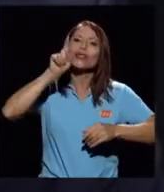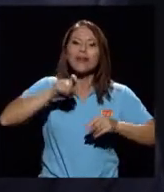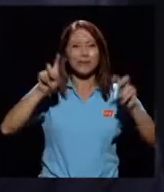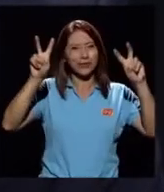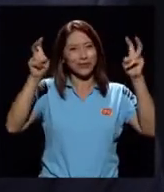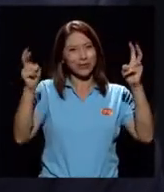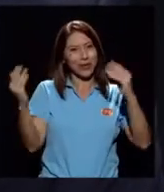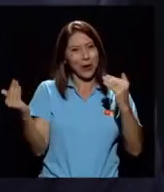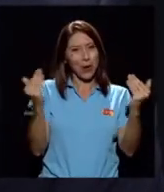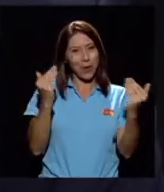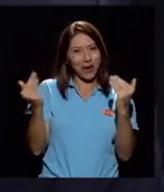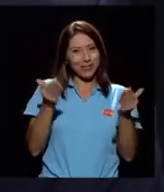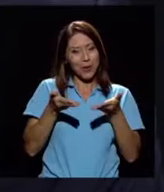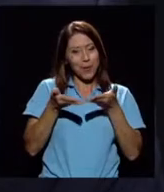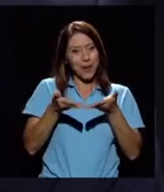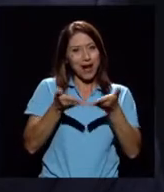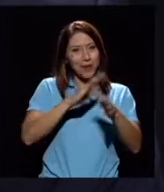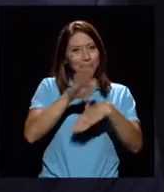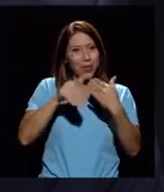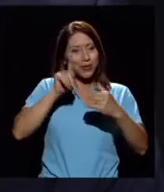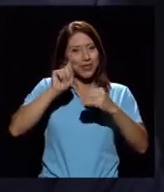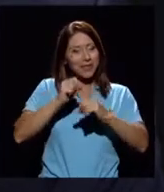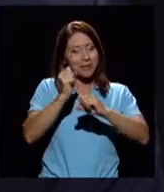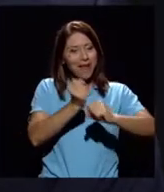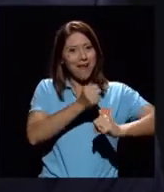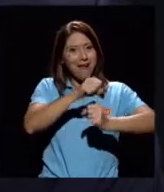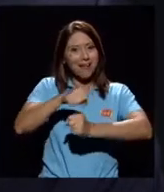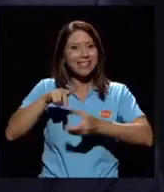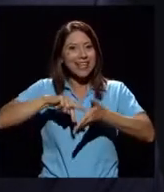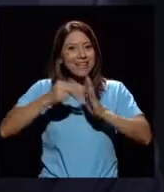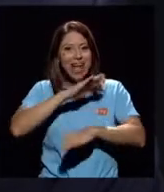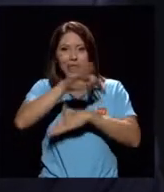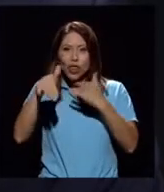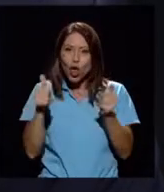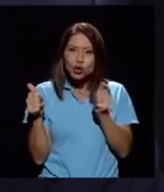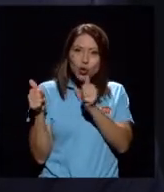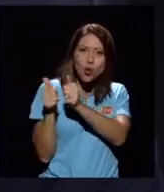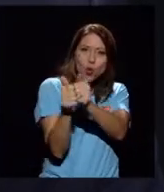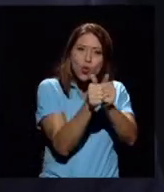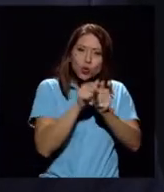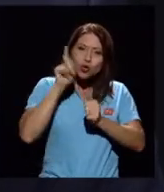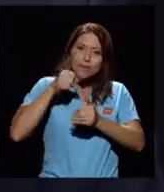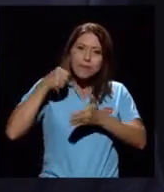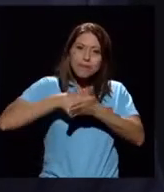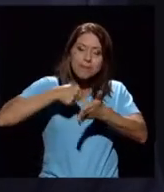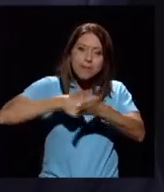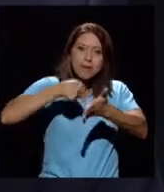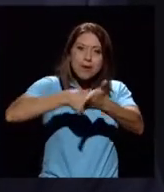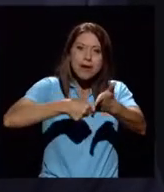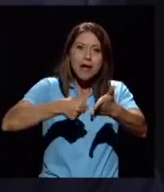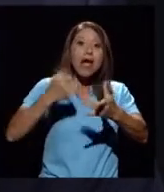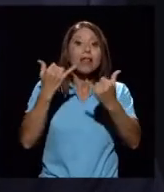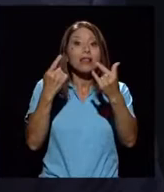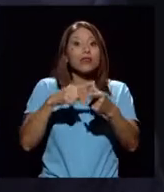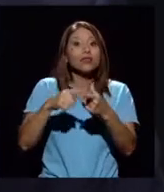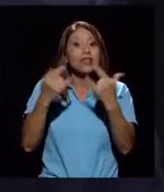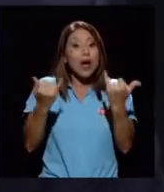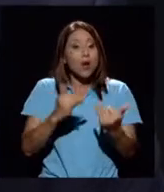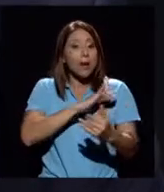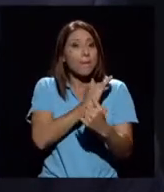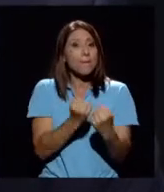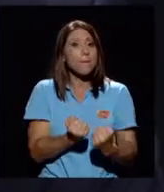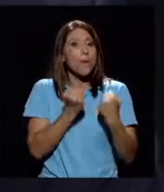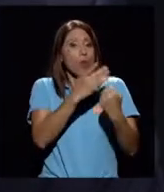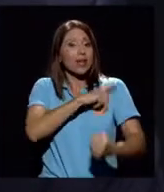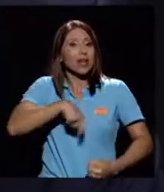empezando por el liderazgo de un poder ejecutivo que tiene que plantear decisiones y que tiene que comprarse los pleitos zeus si